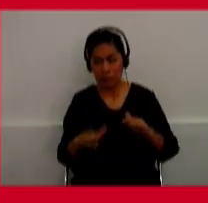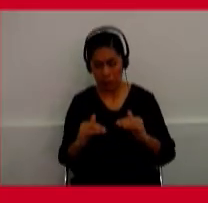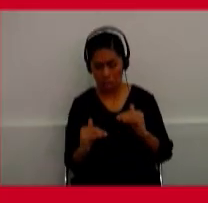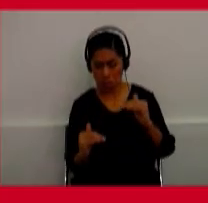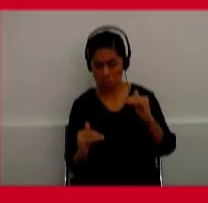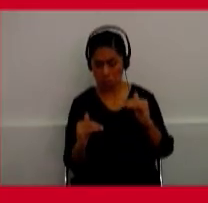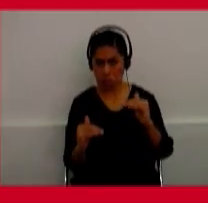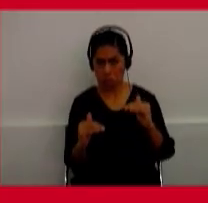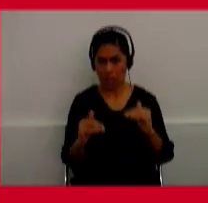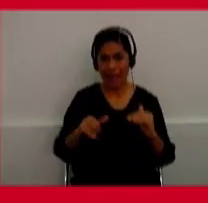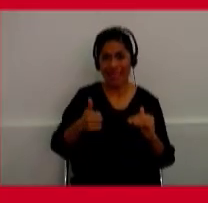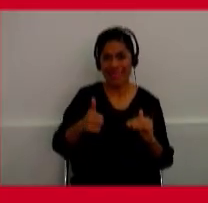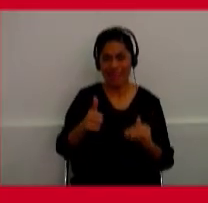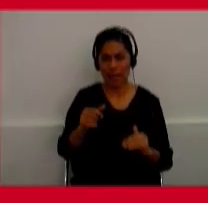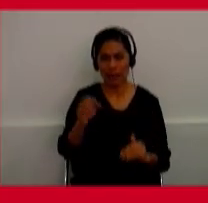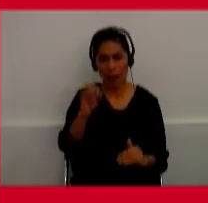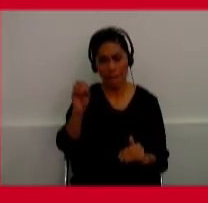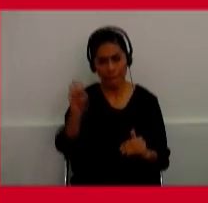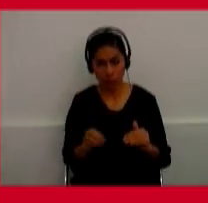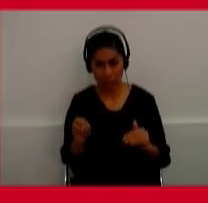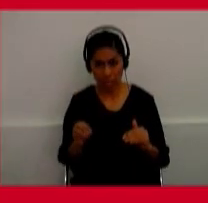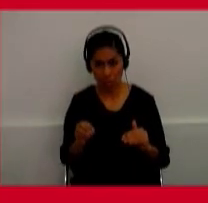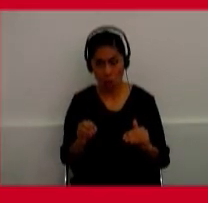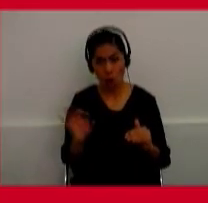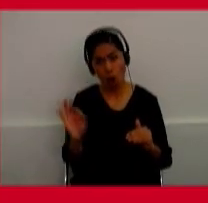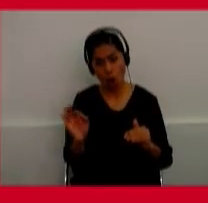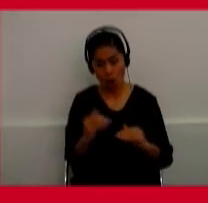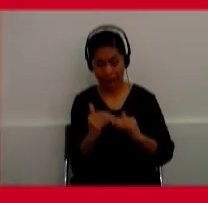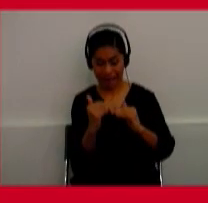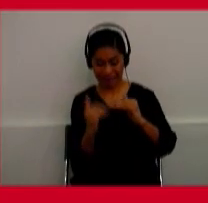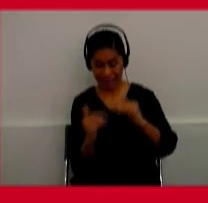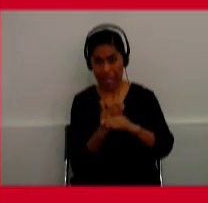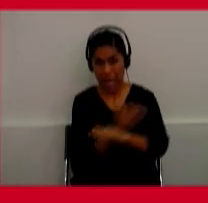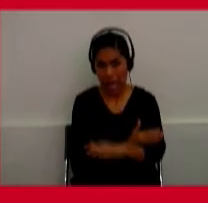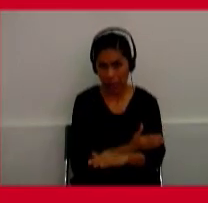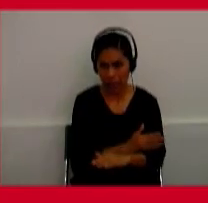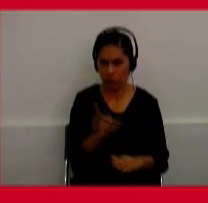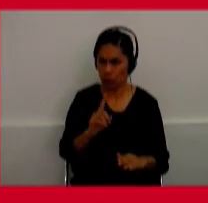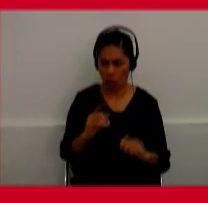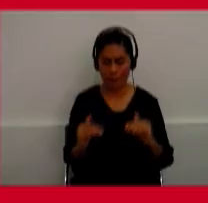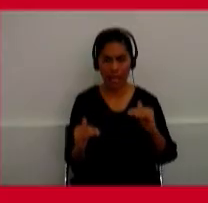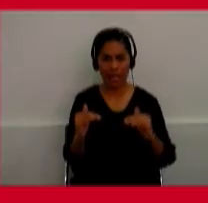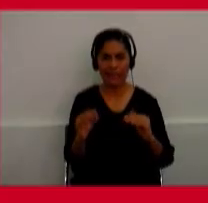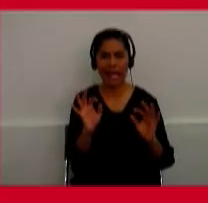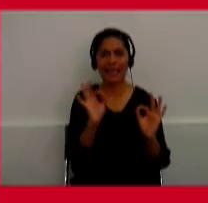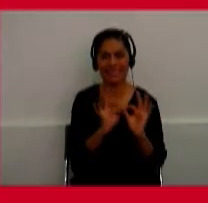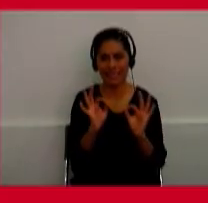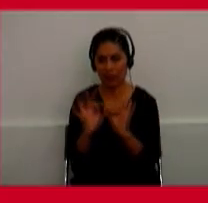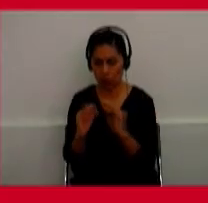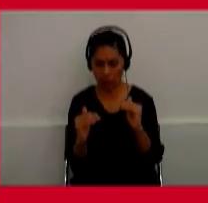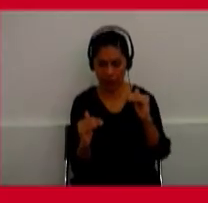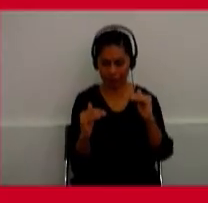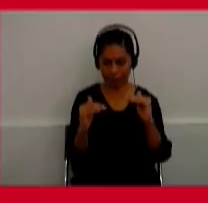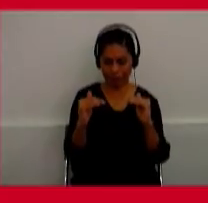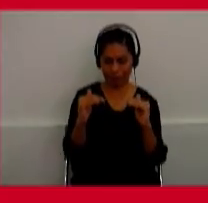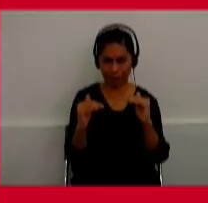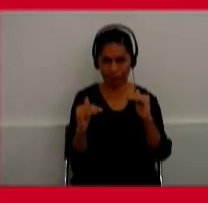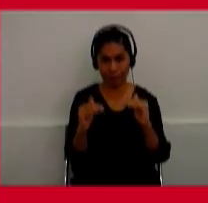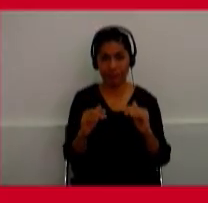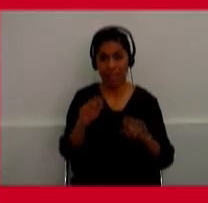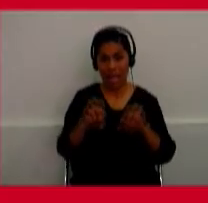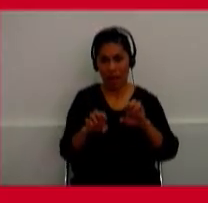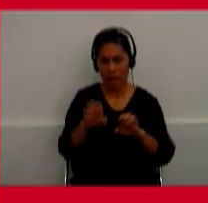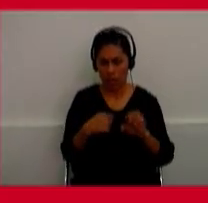las 550, no hacerlo antes de las 450. Para poder tener una consistencia en los datos. Eso lo vivimos en la evaluación de los